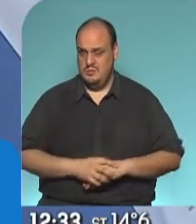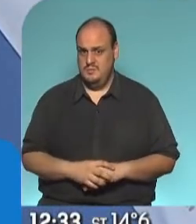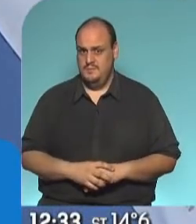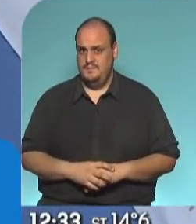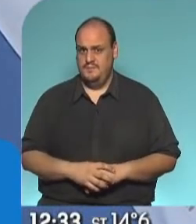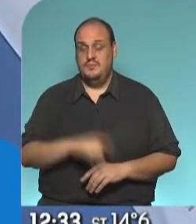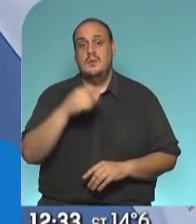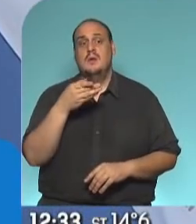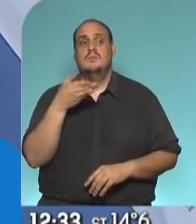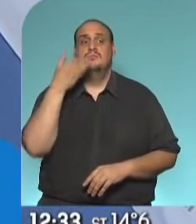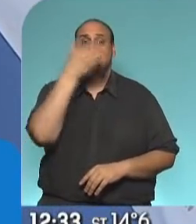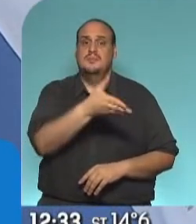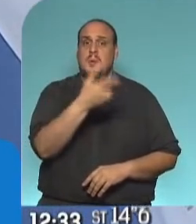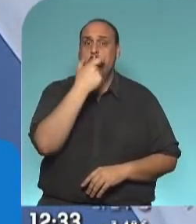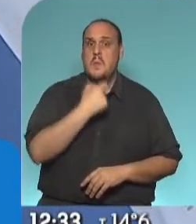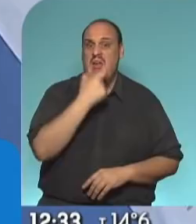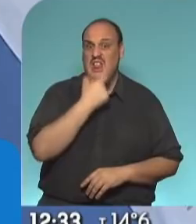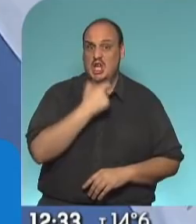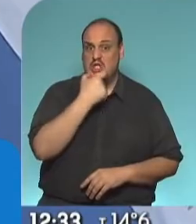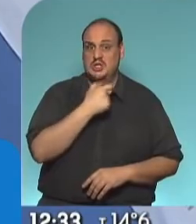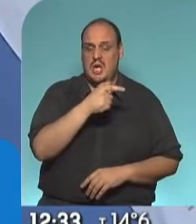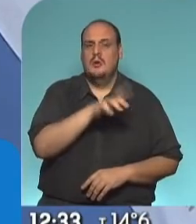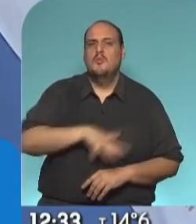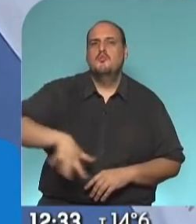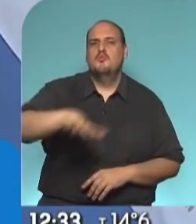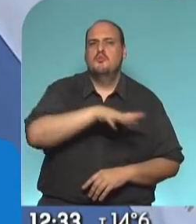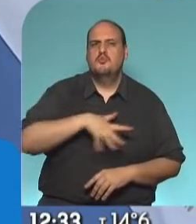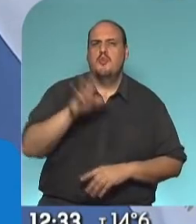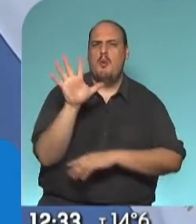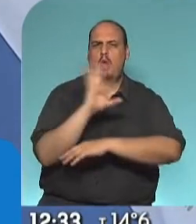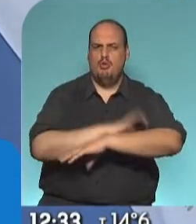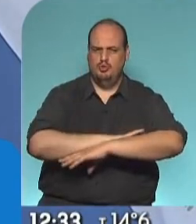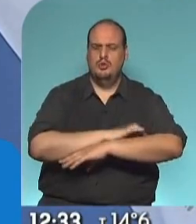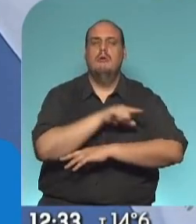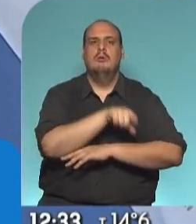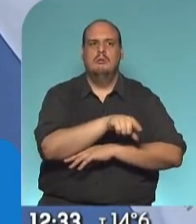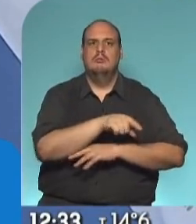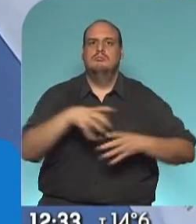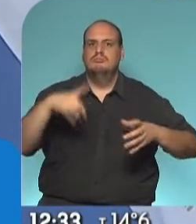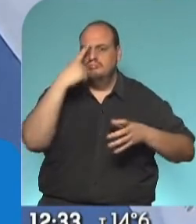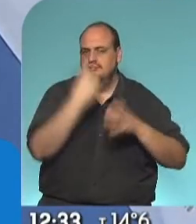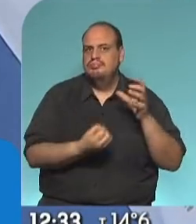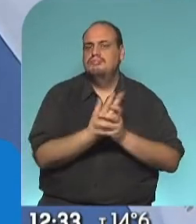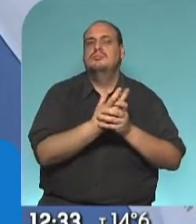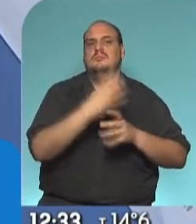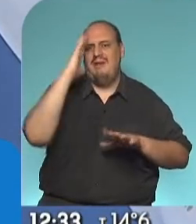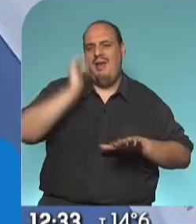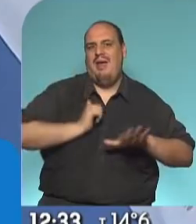Se fue a Mendoza y allá, con el pueblo cuyano, construyó el ejército de los Andes.